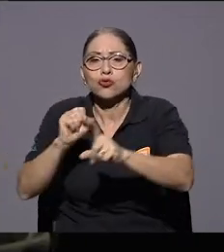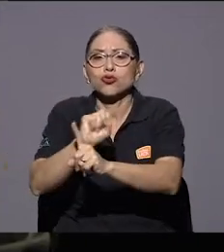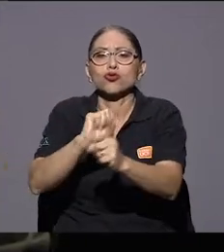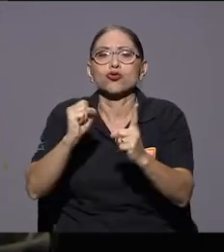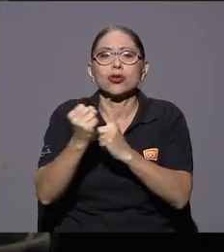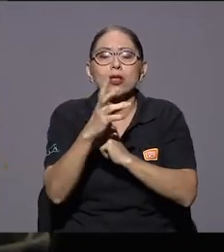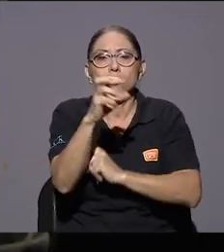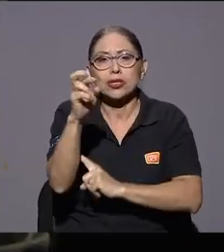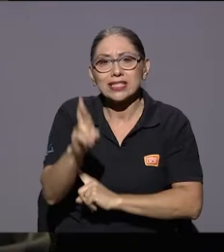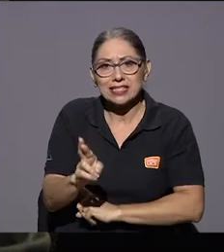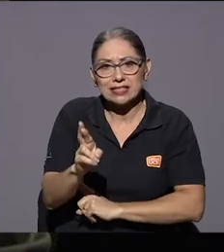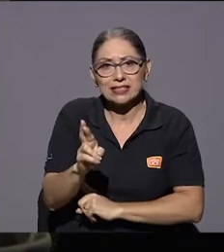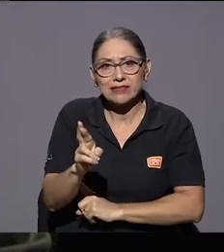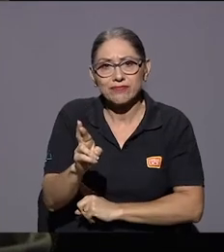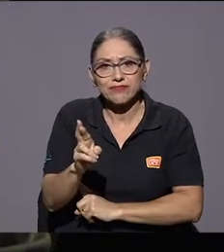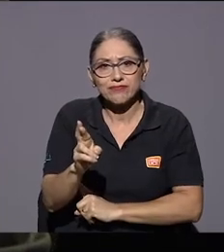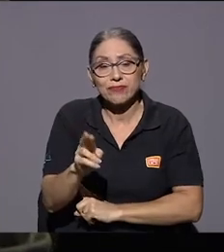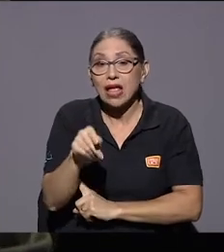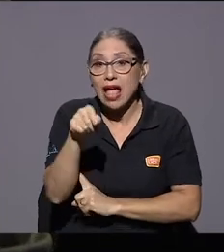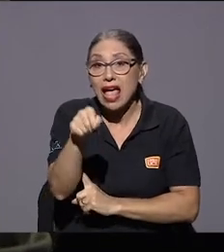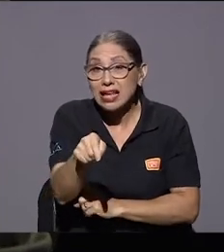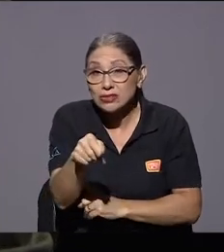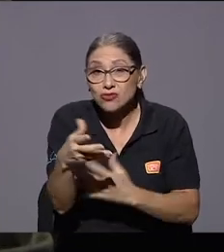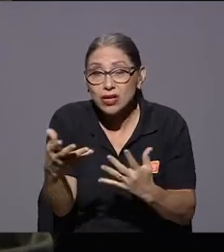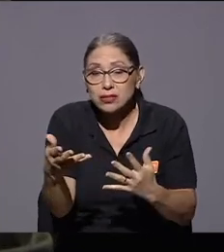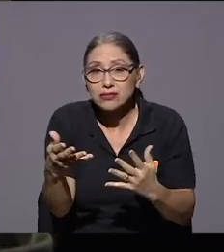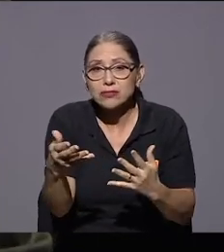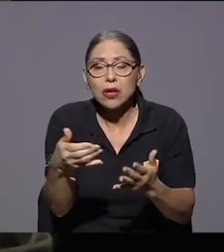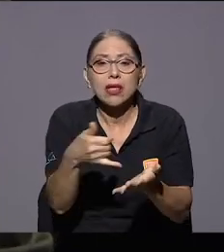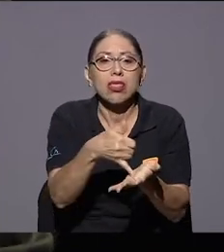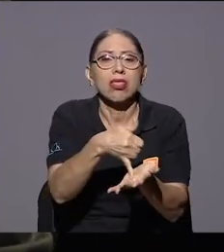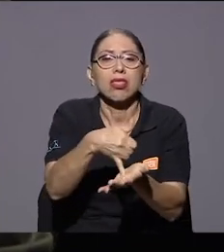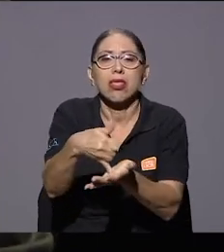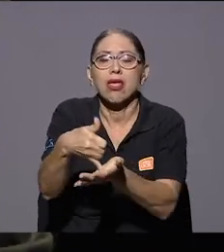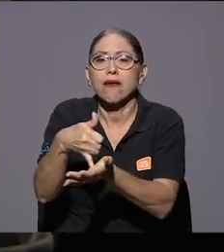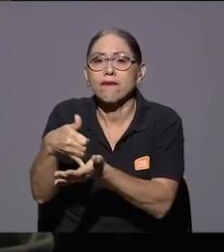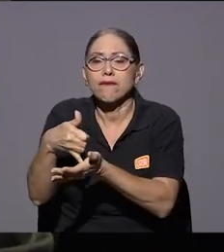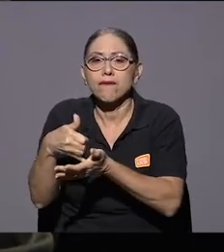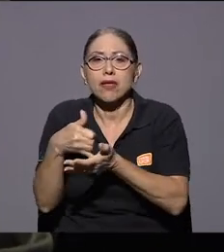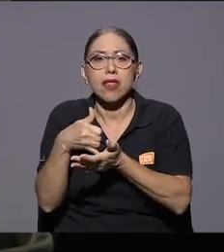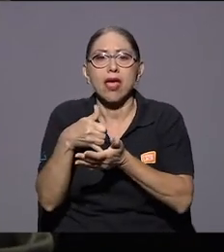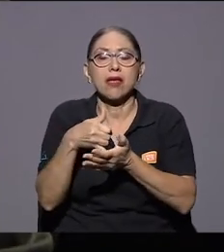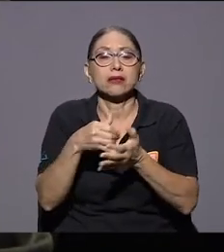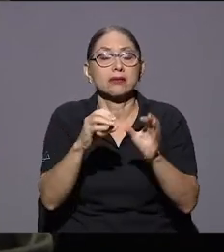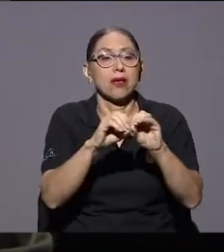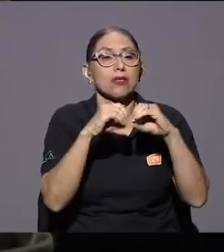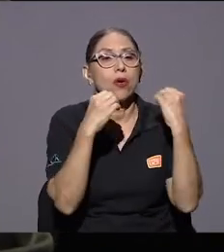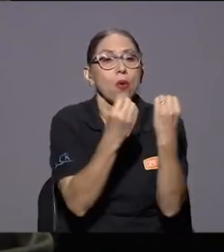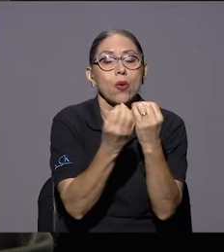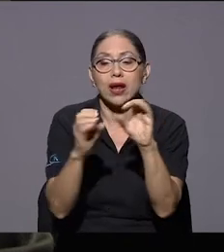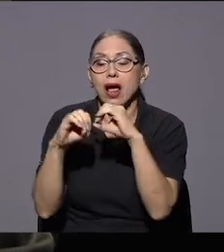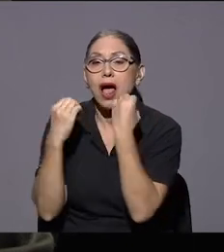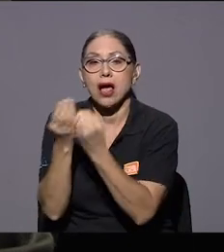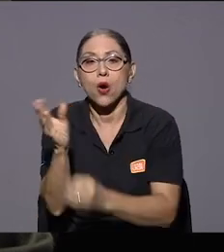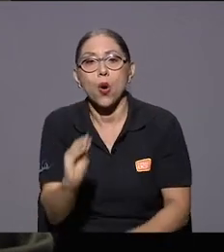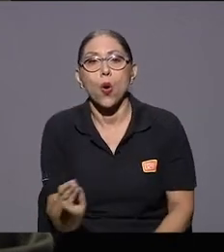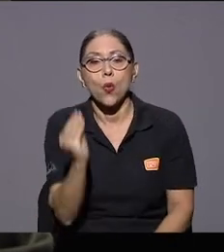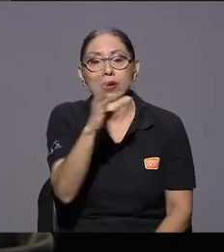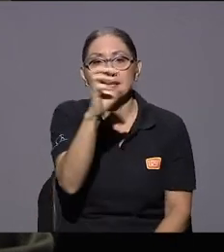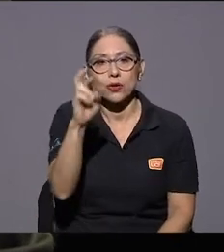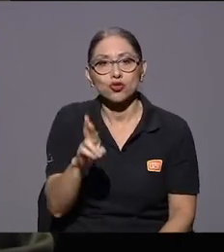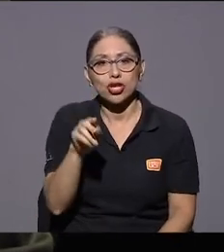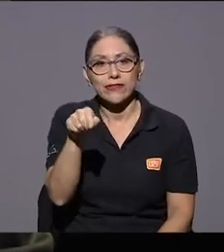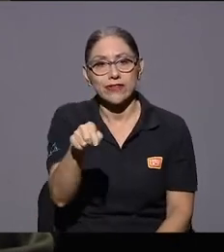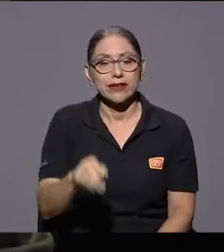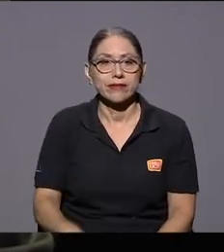también las enormes debilidades de las organizaciones de jóvenes en Costa Rica para